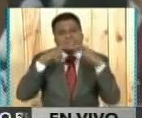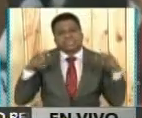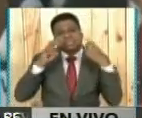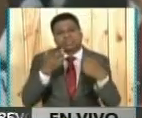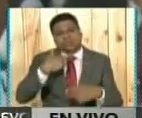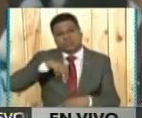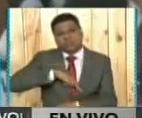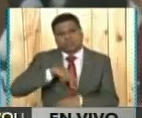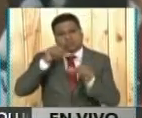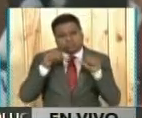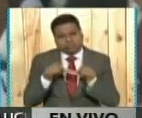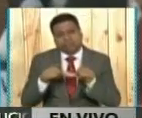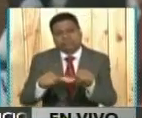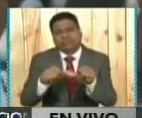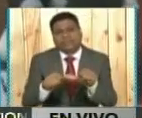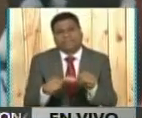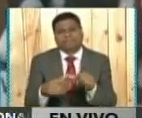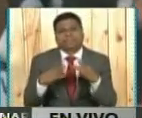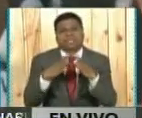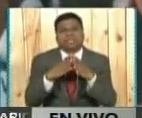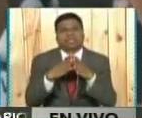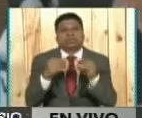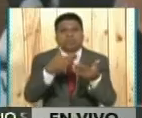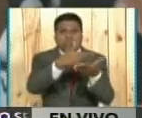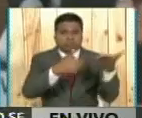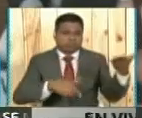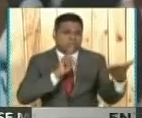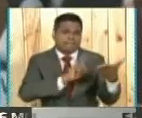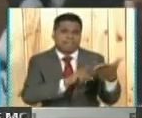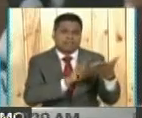continuamos adelantando los concursos de credenciales y de